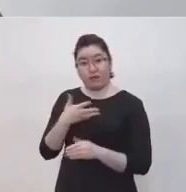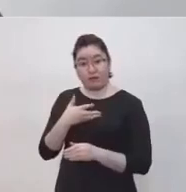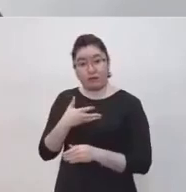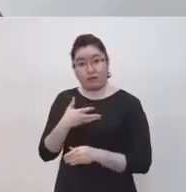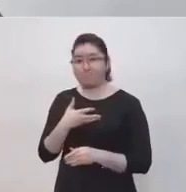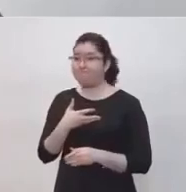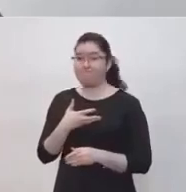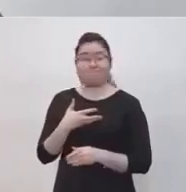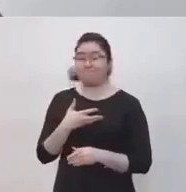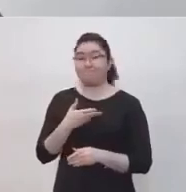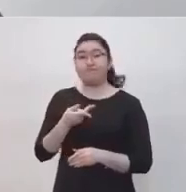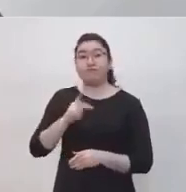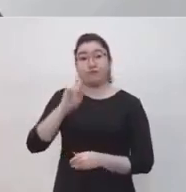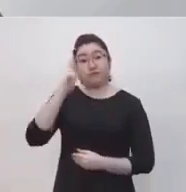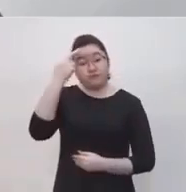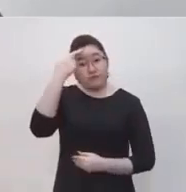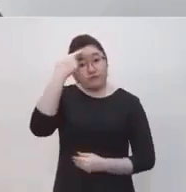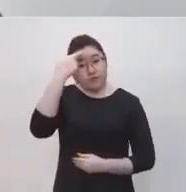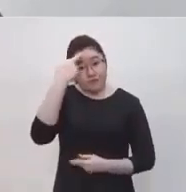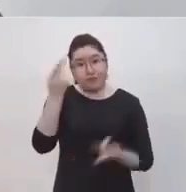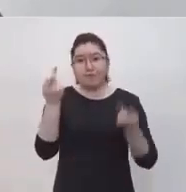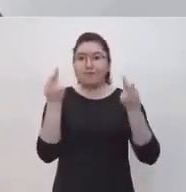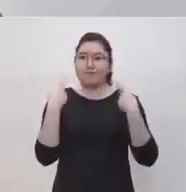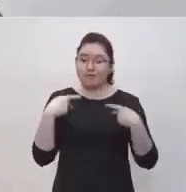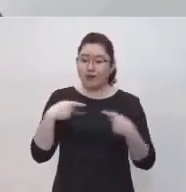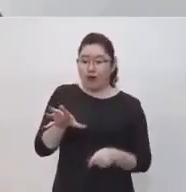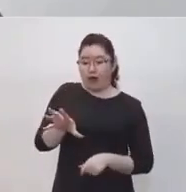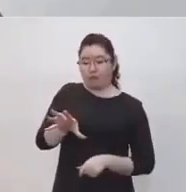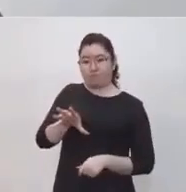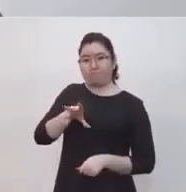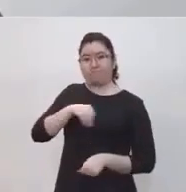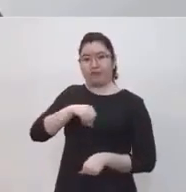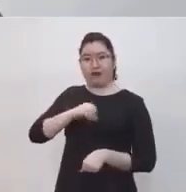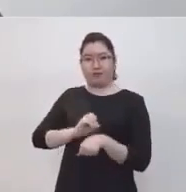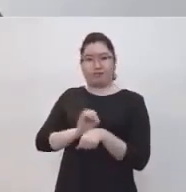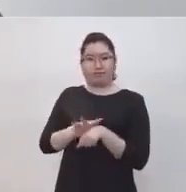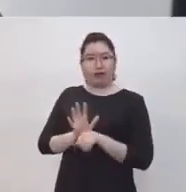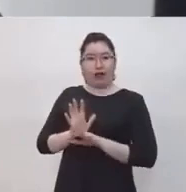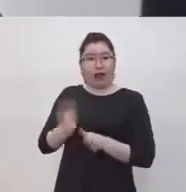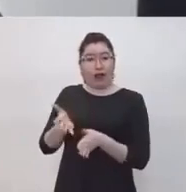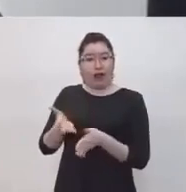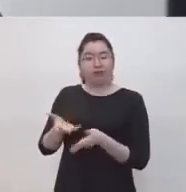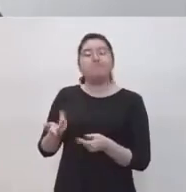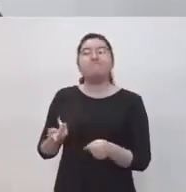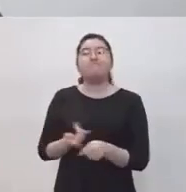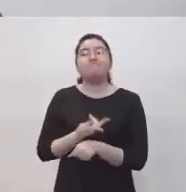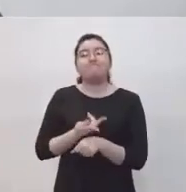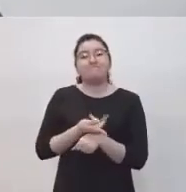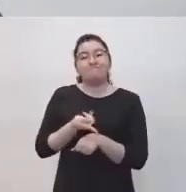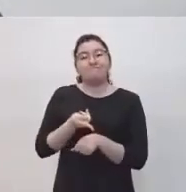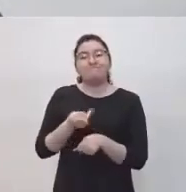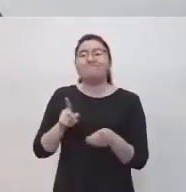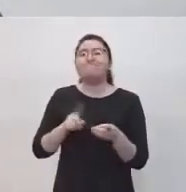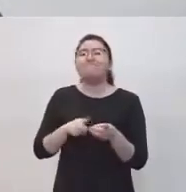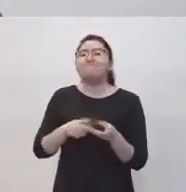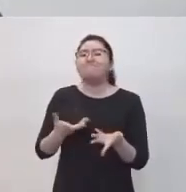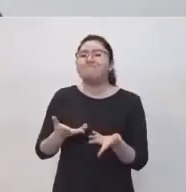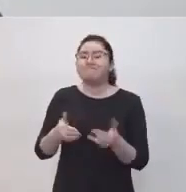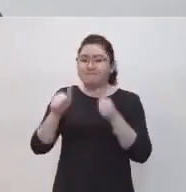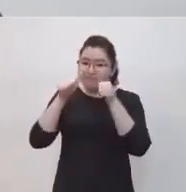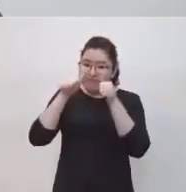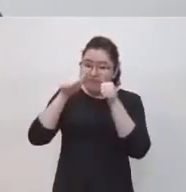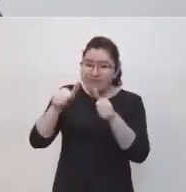recordemos que la mayoría de la población que se contagia y se confirma su contagio tiene atención domiciliaria,